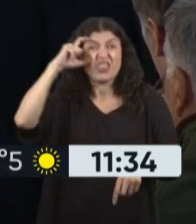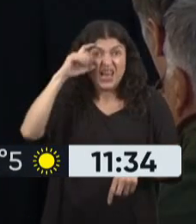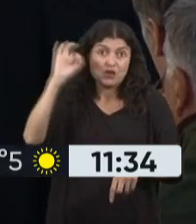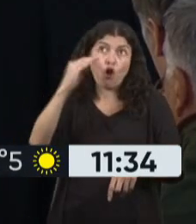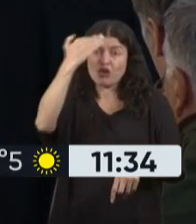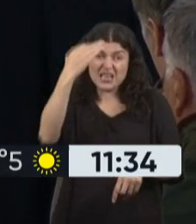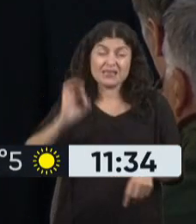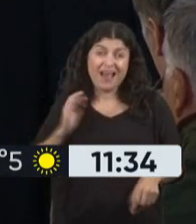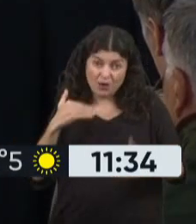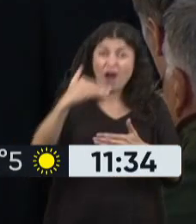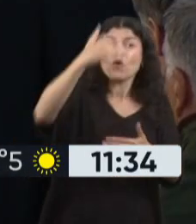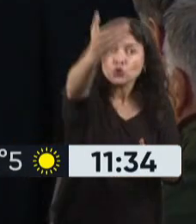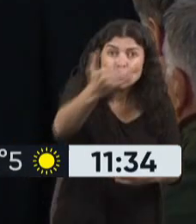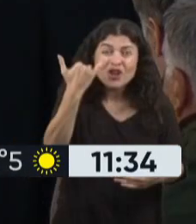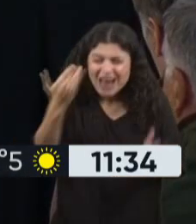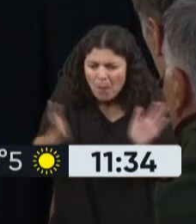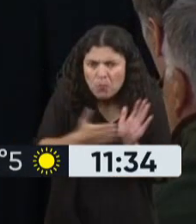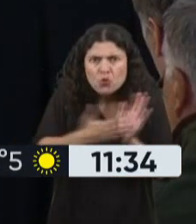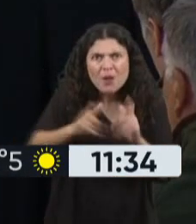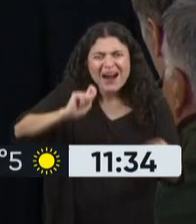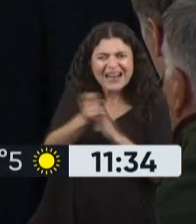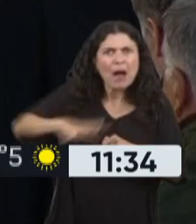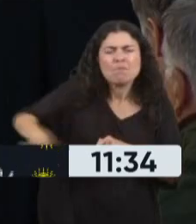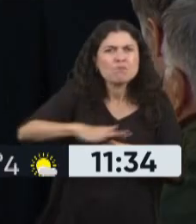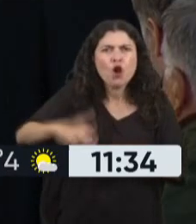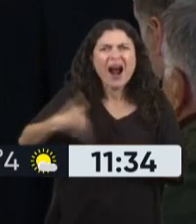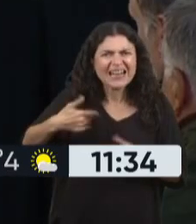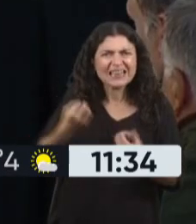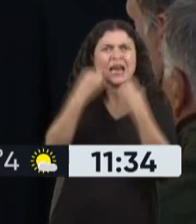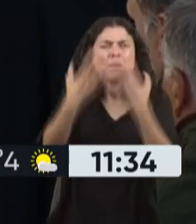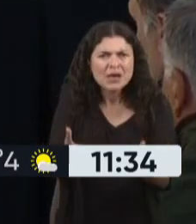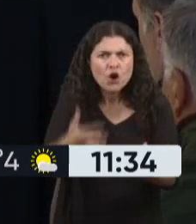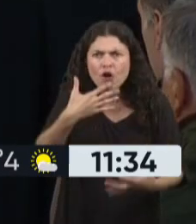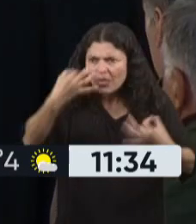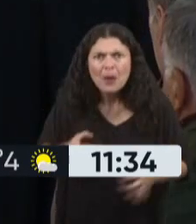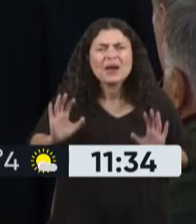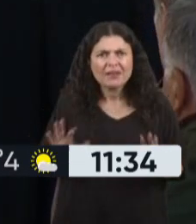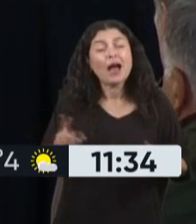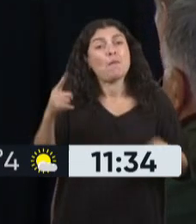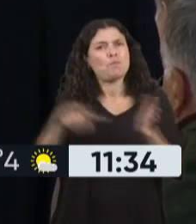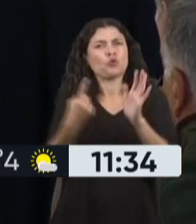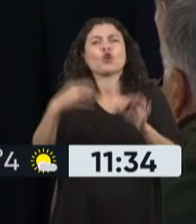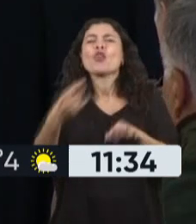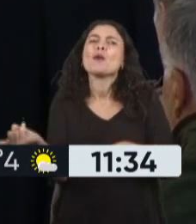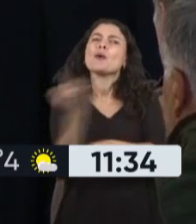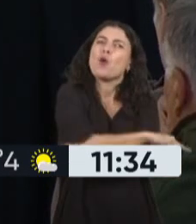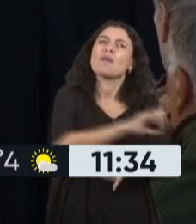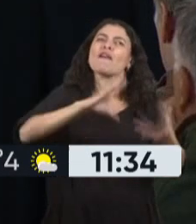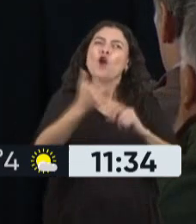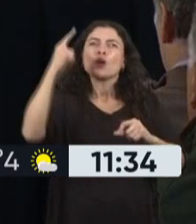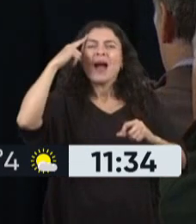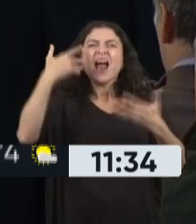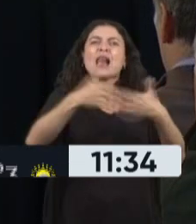maravillosas. Lo que hay que hacer es poner la voluntad y tener la voluntad de volver a abrazar las ideas de la libertad e ir